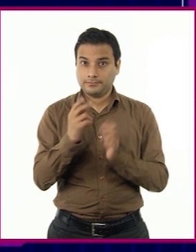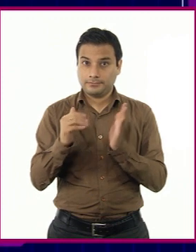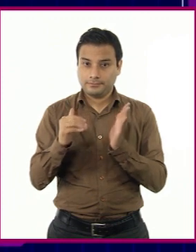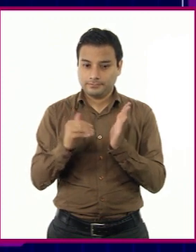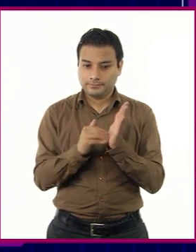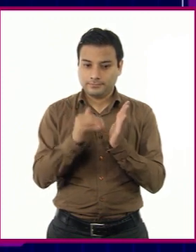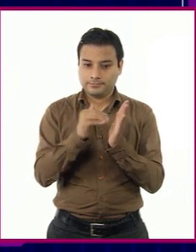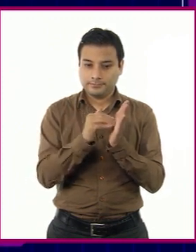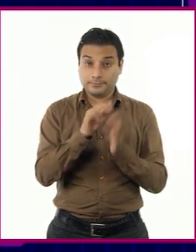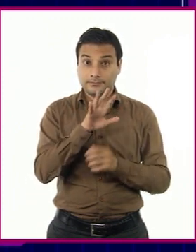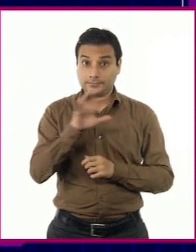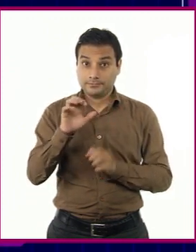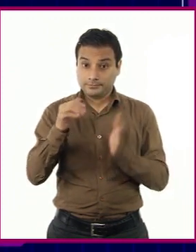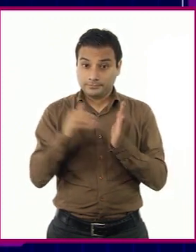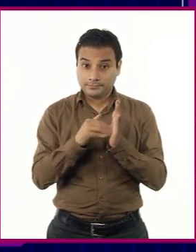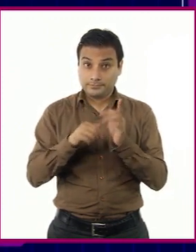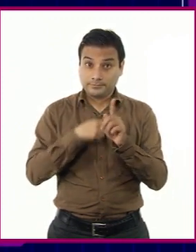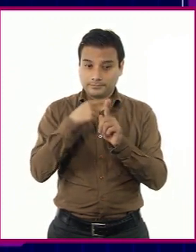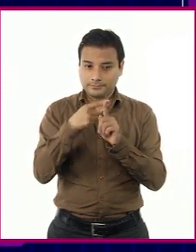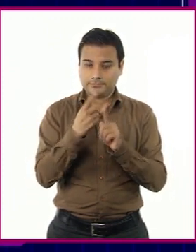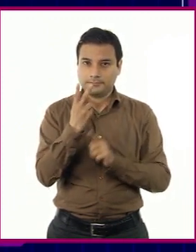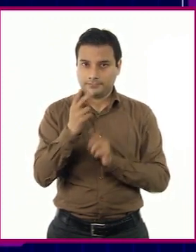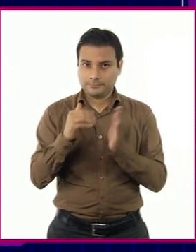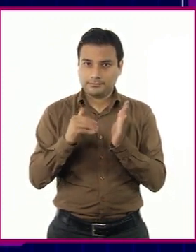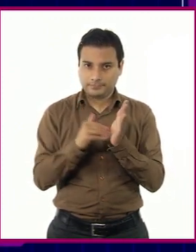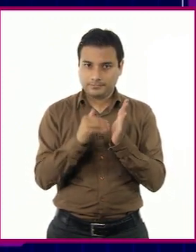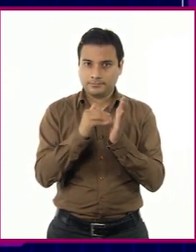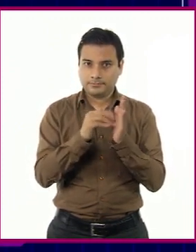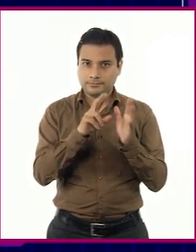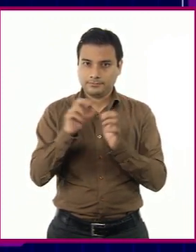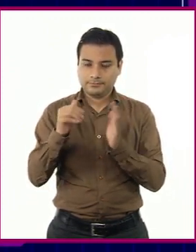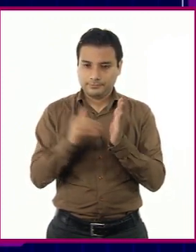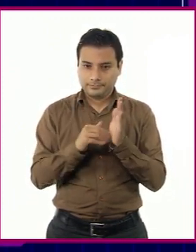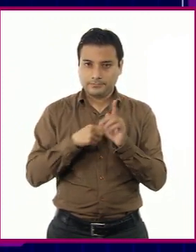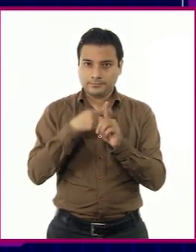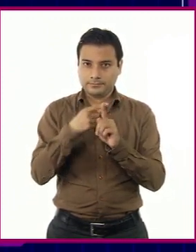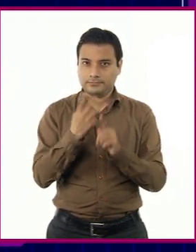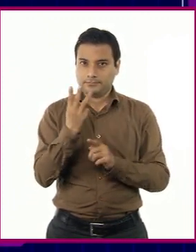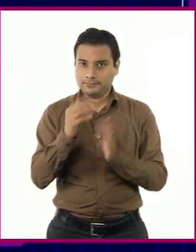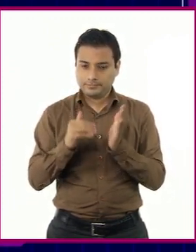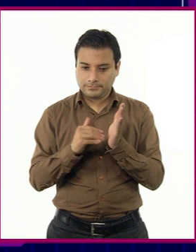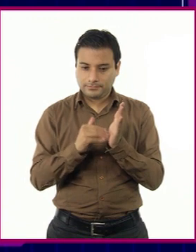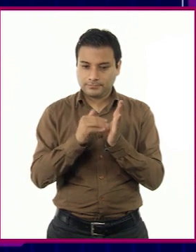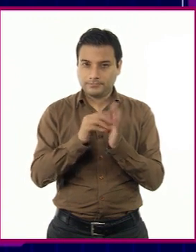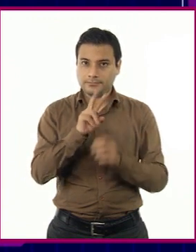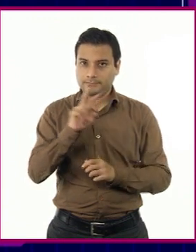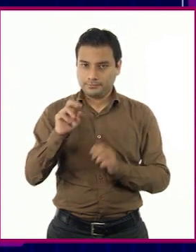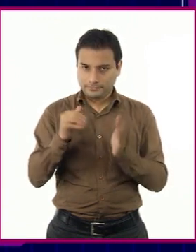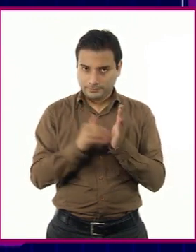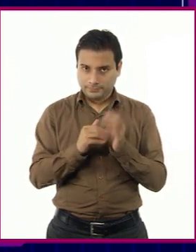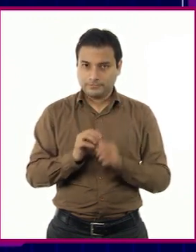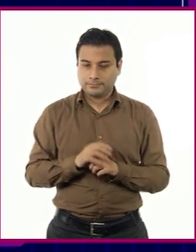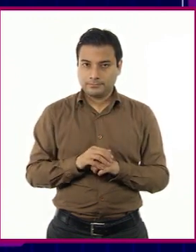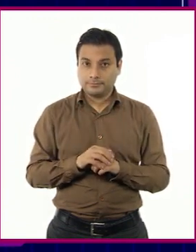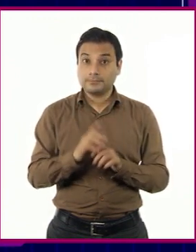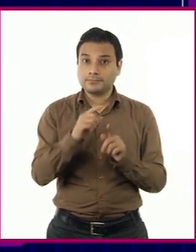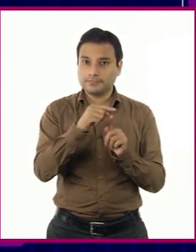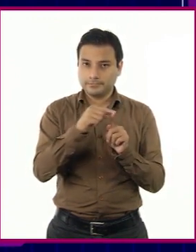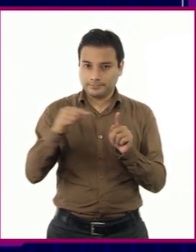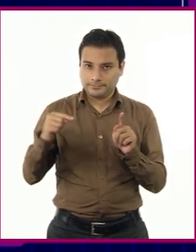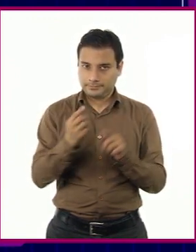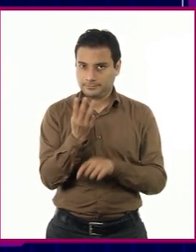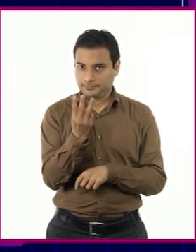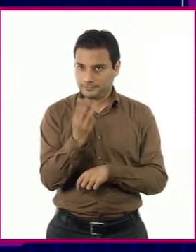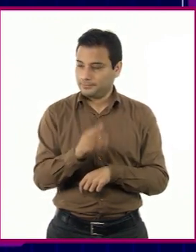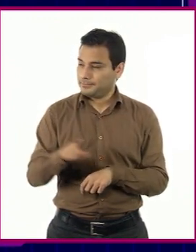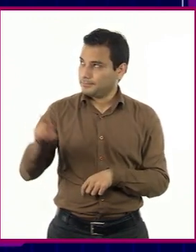2,500,000 más 2,800,000 más 3,200,000, todo entre